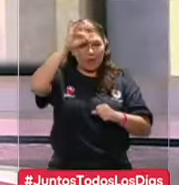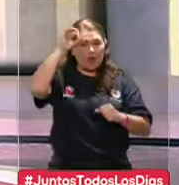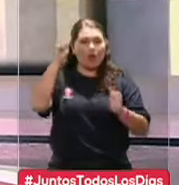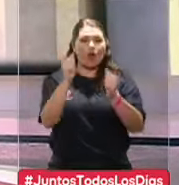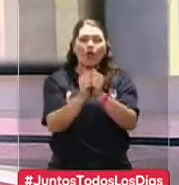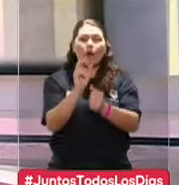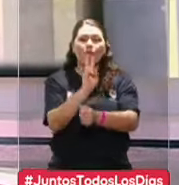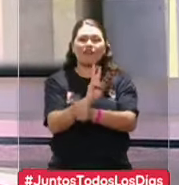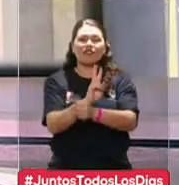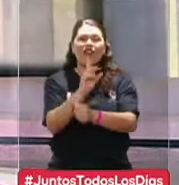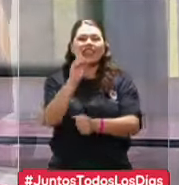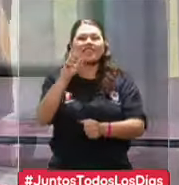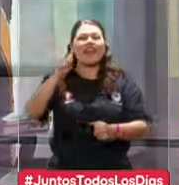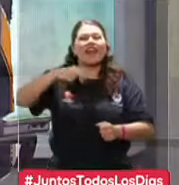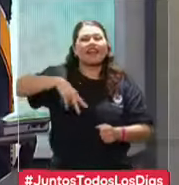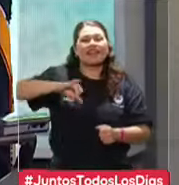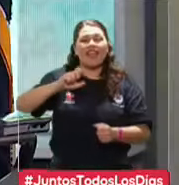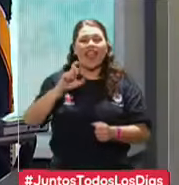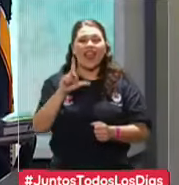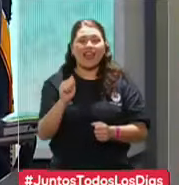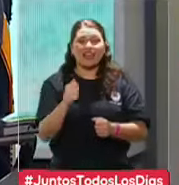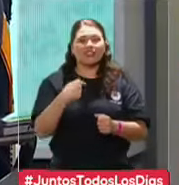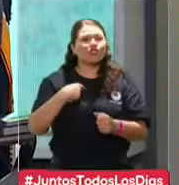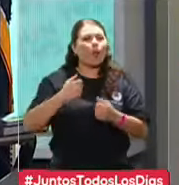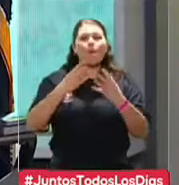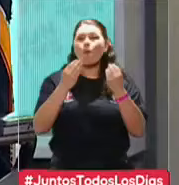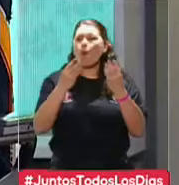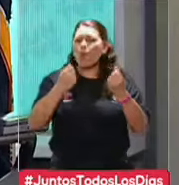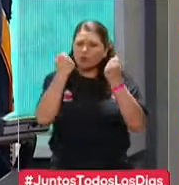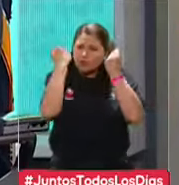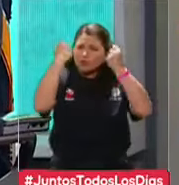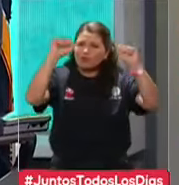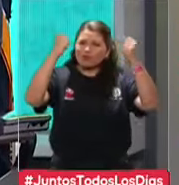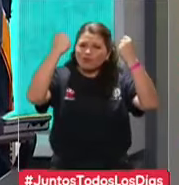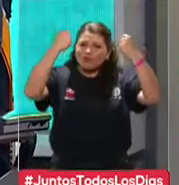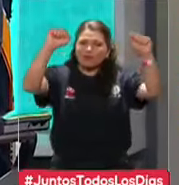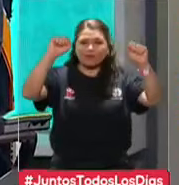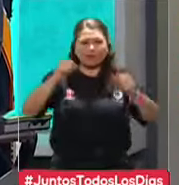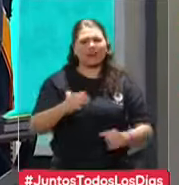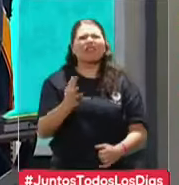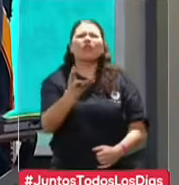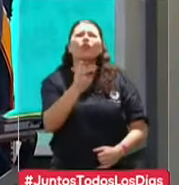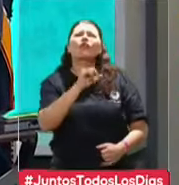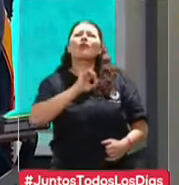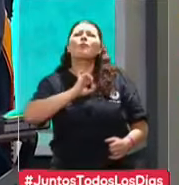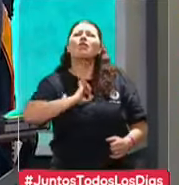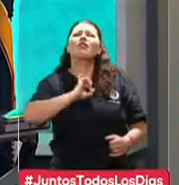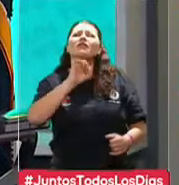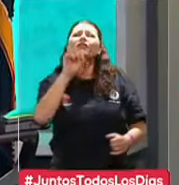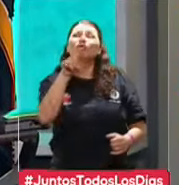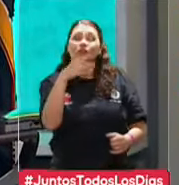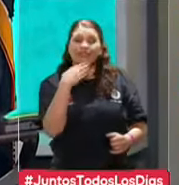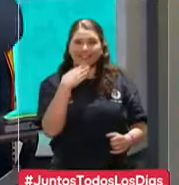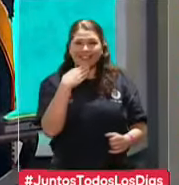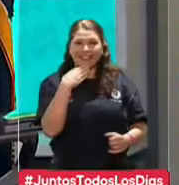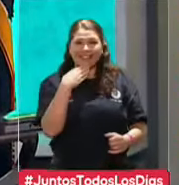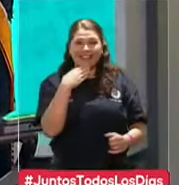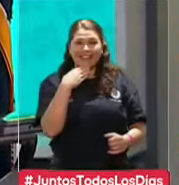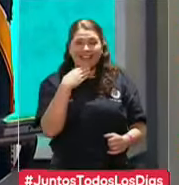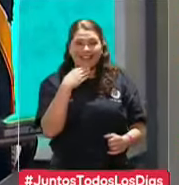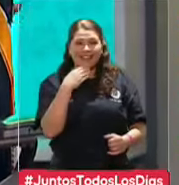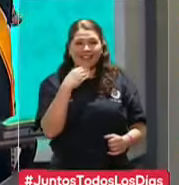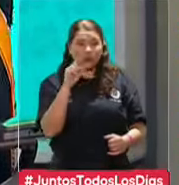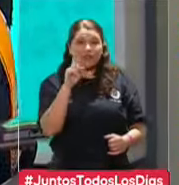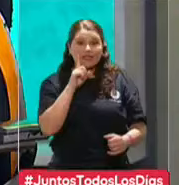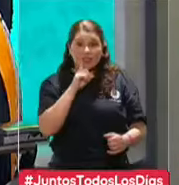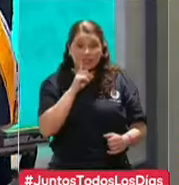y he tenido muchos logros a nivel deportivo. ¿Cuántas medallas tienes hoy día? ¿Las trajiste? Sí, acá las tengo.